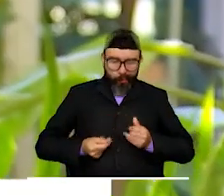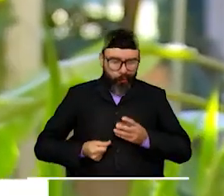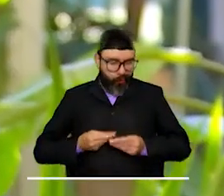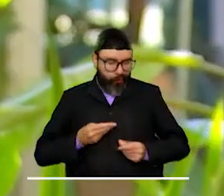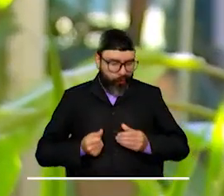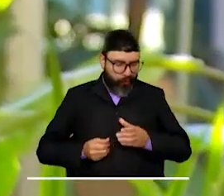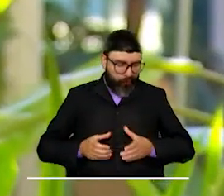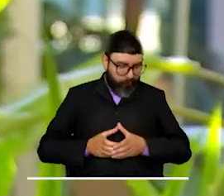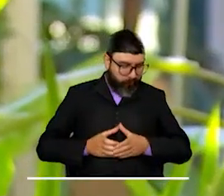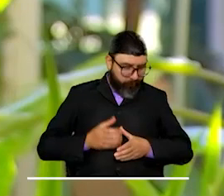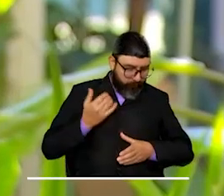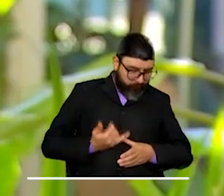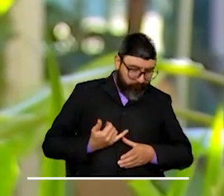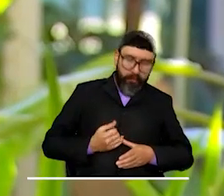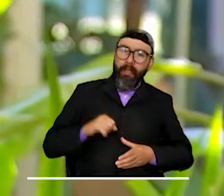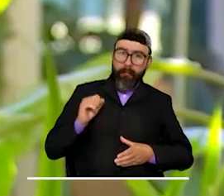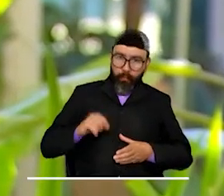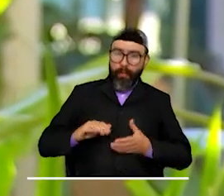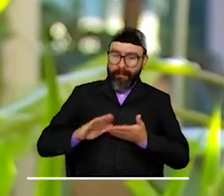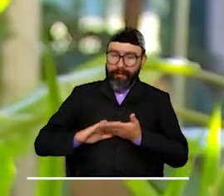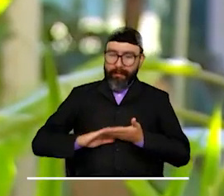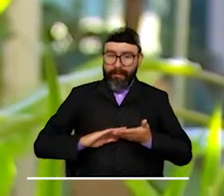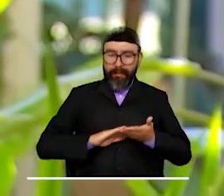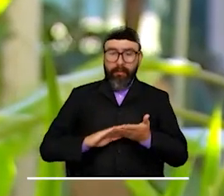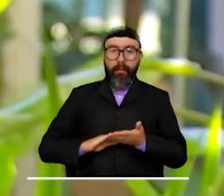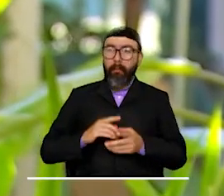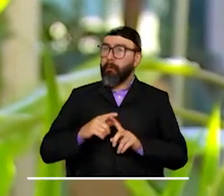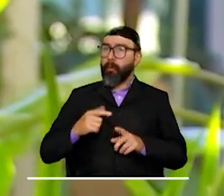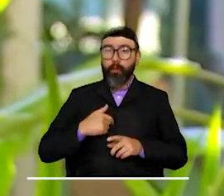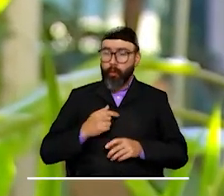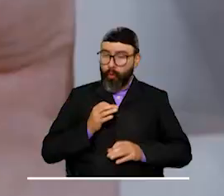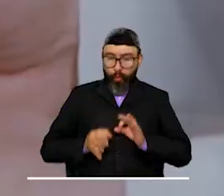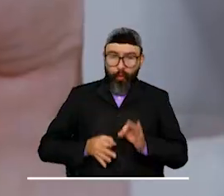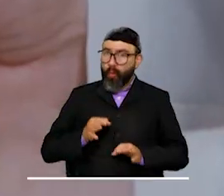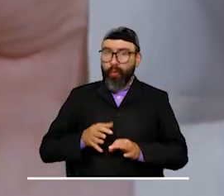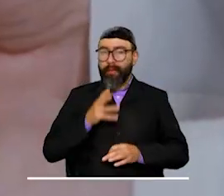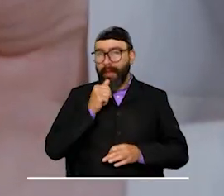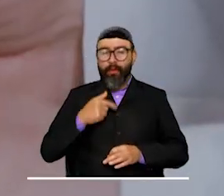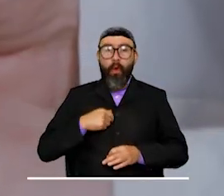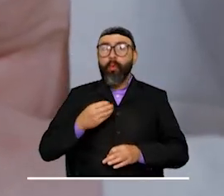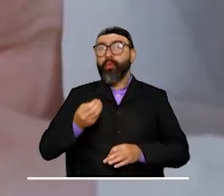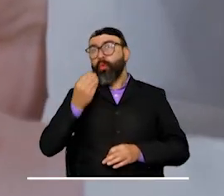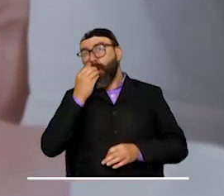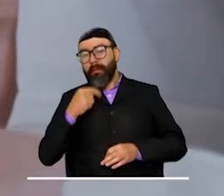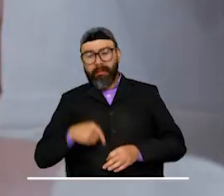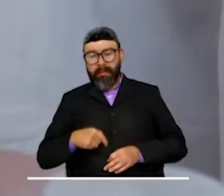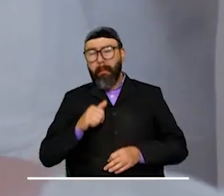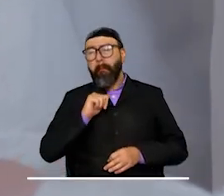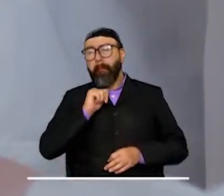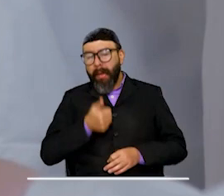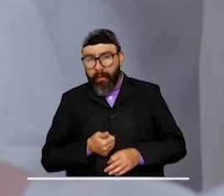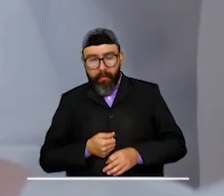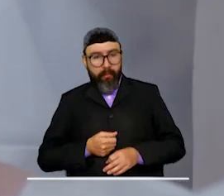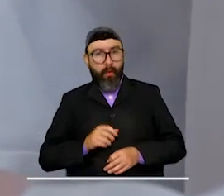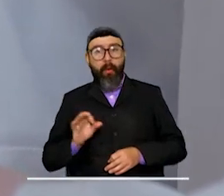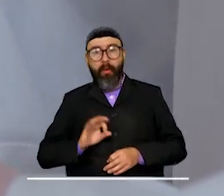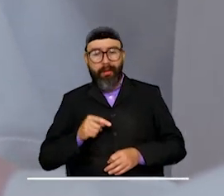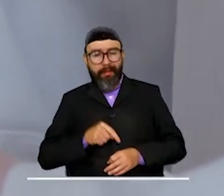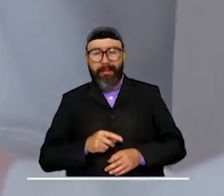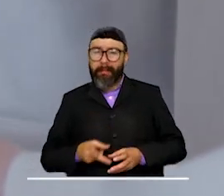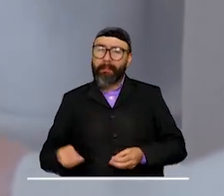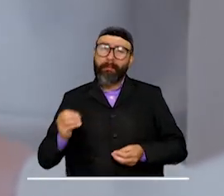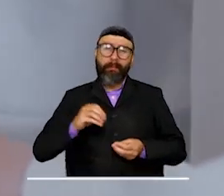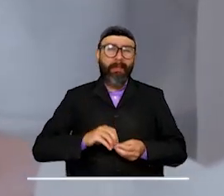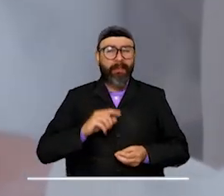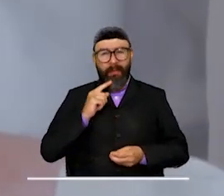ácido, pero cuando no lo cuidamos, cuando comemos alimentos que lo irritan o que hacen que produzca un exceso de ácido, pues